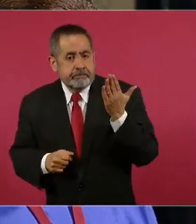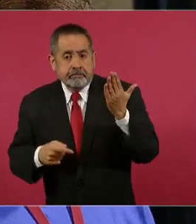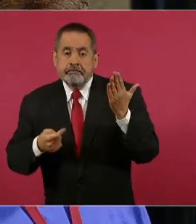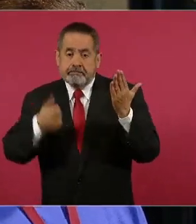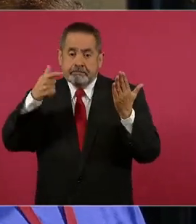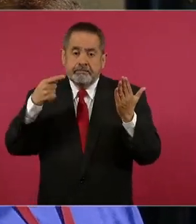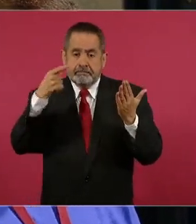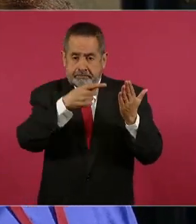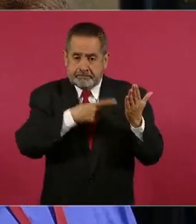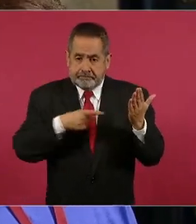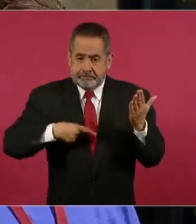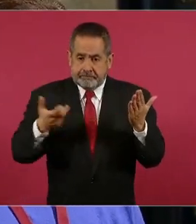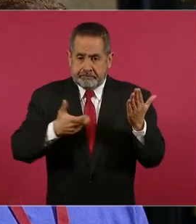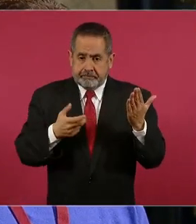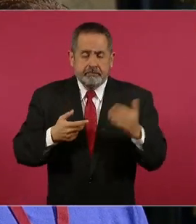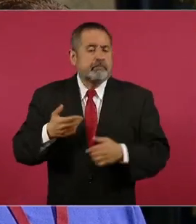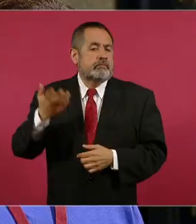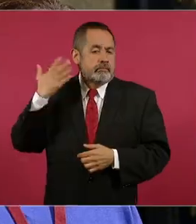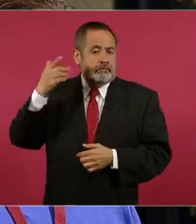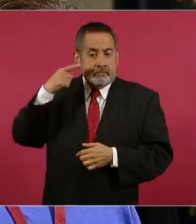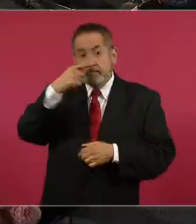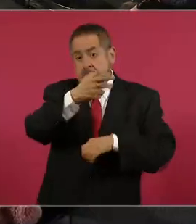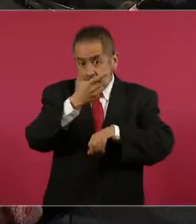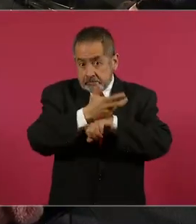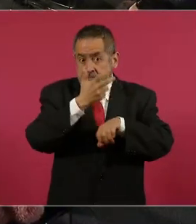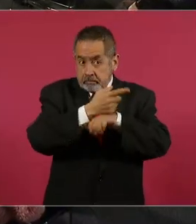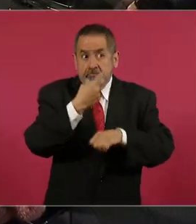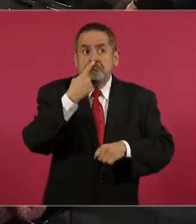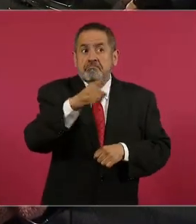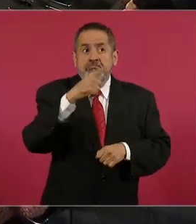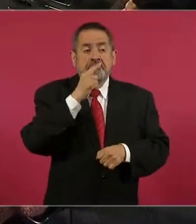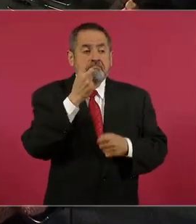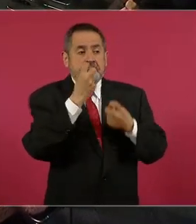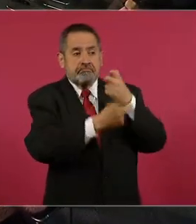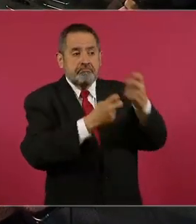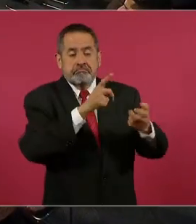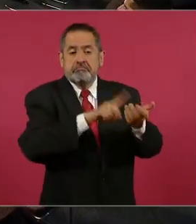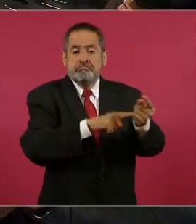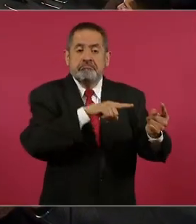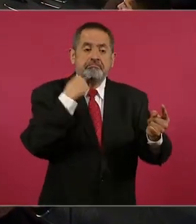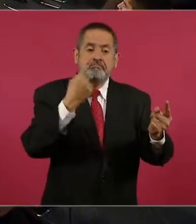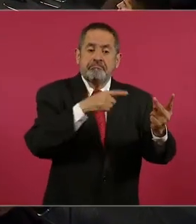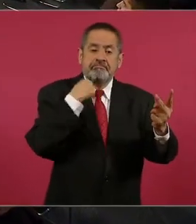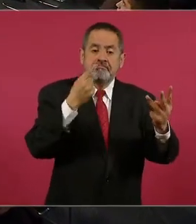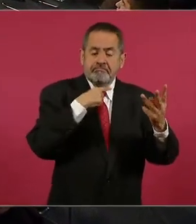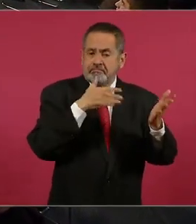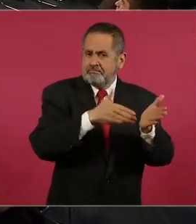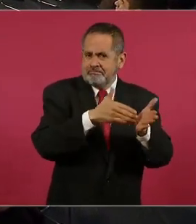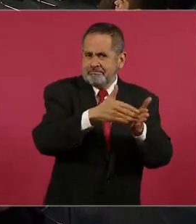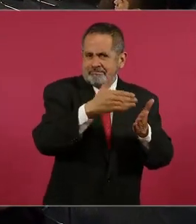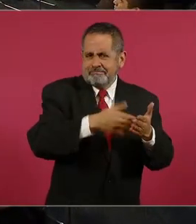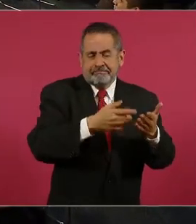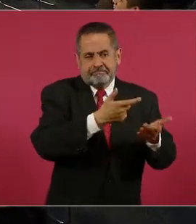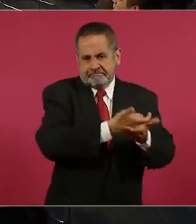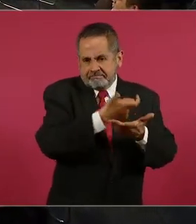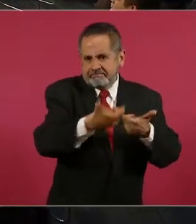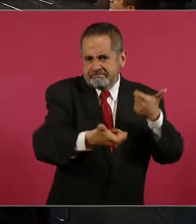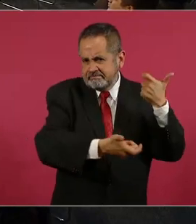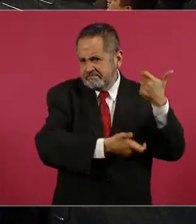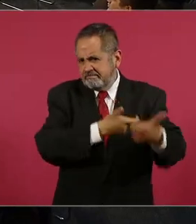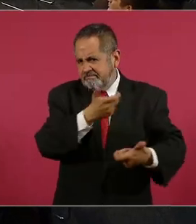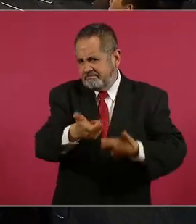estas transnacionales han sido demandadas allá en Estados Unidos y han perdido los juicios millonarios, han tenido que pagar